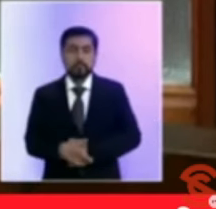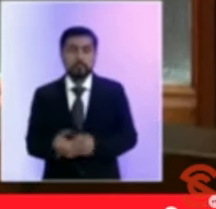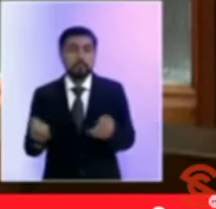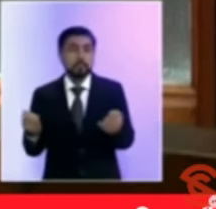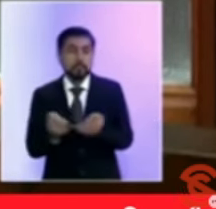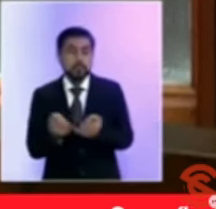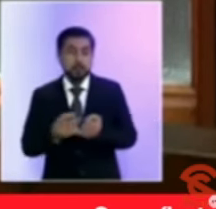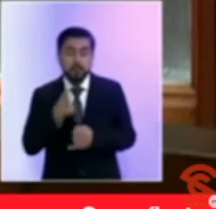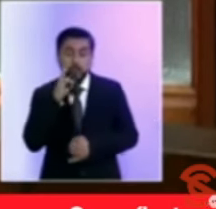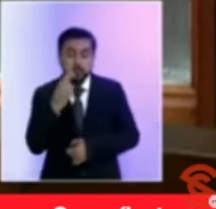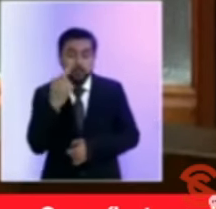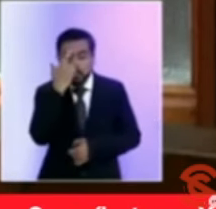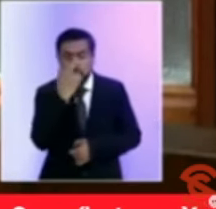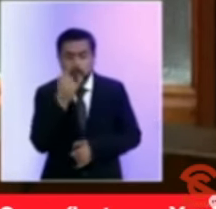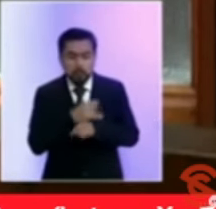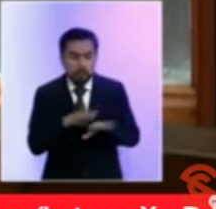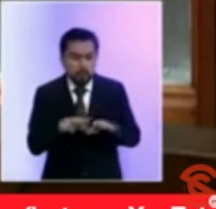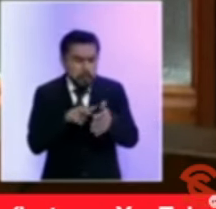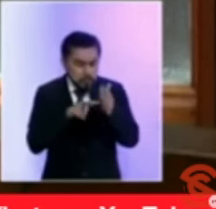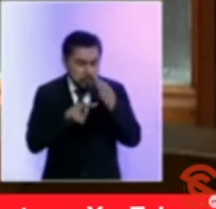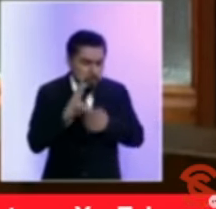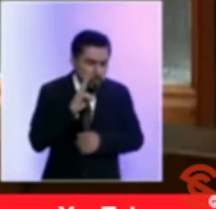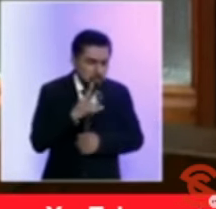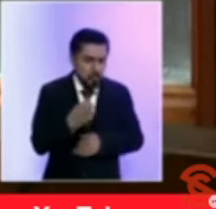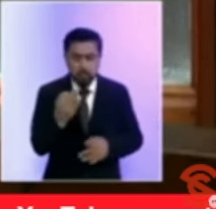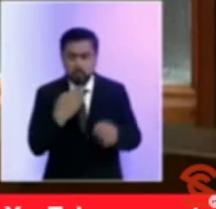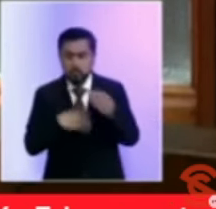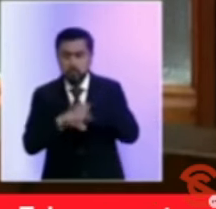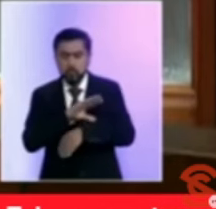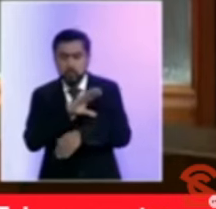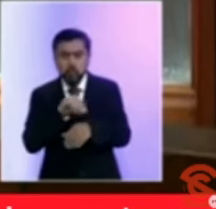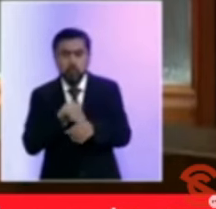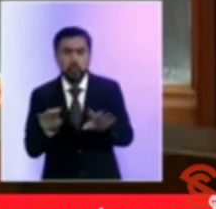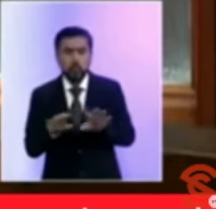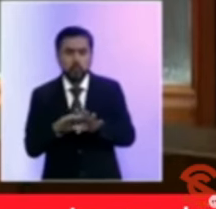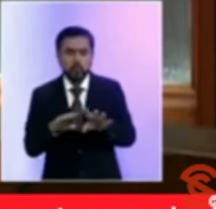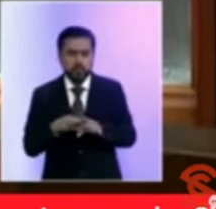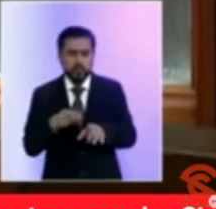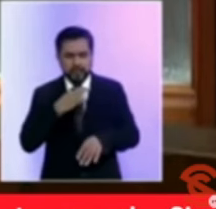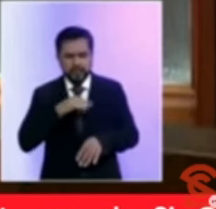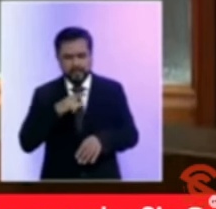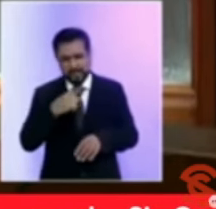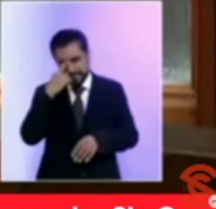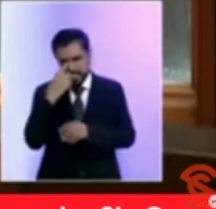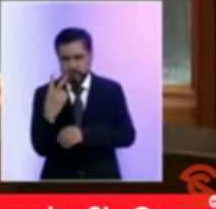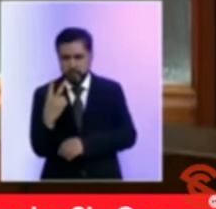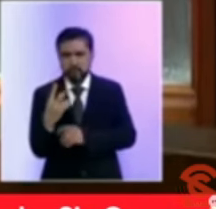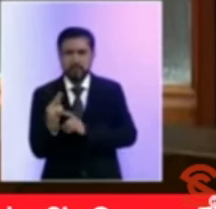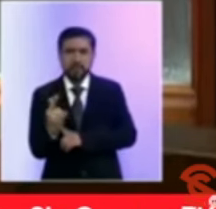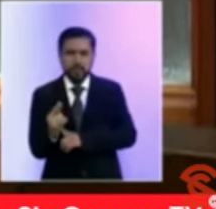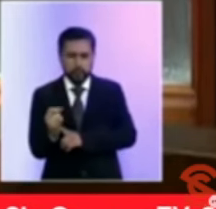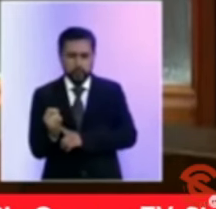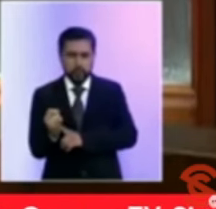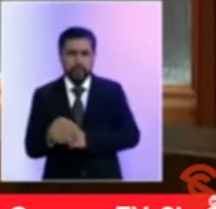corolario de la fiesta democrática que representó el 2 de